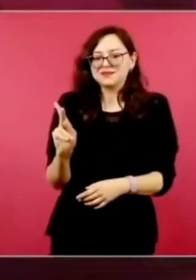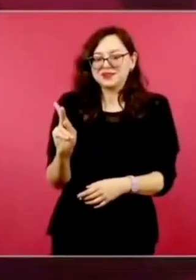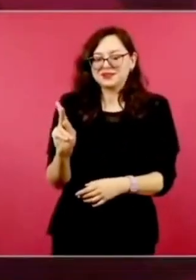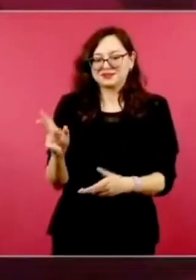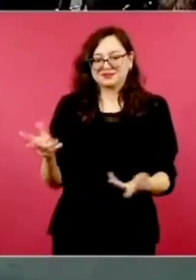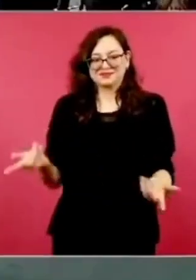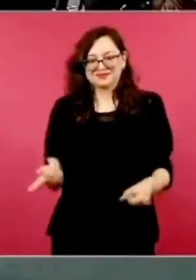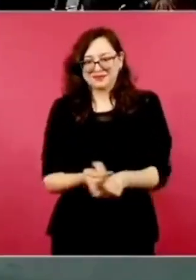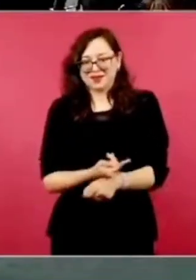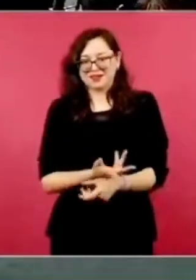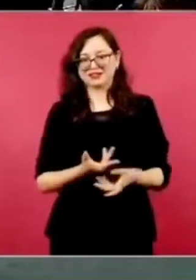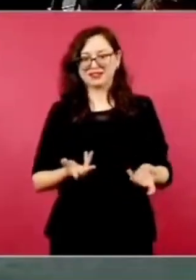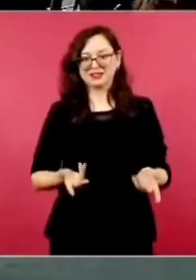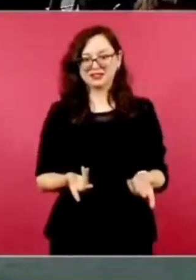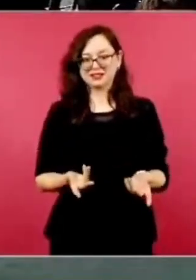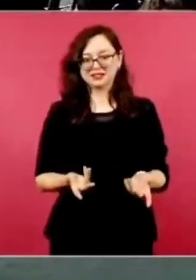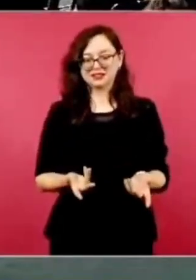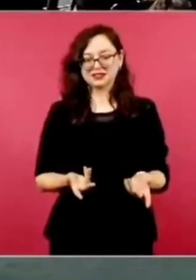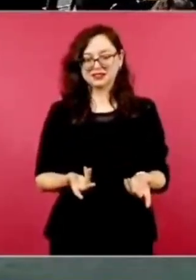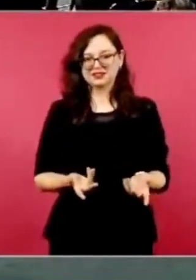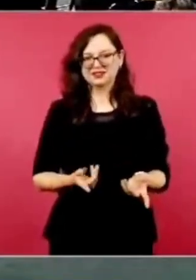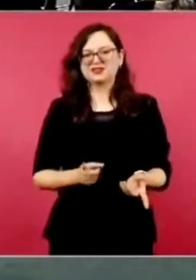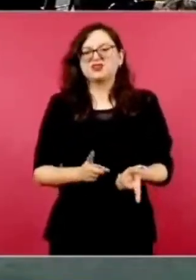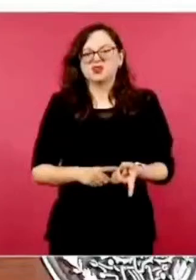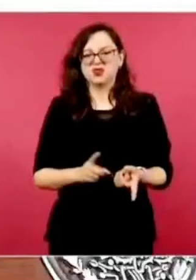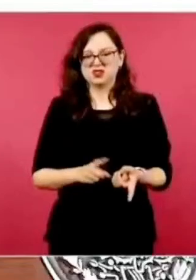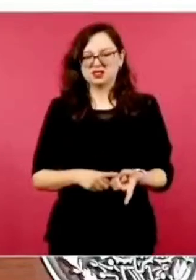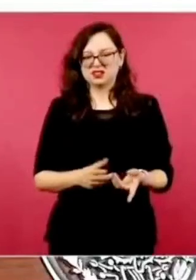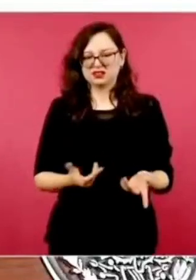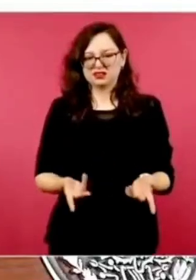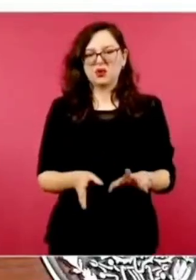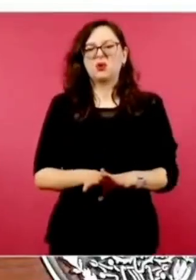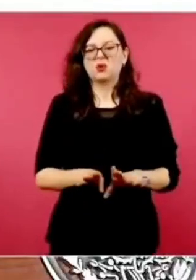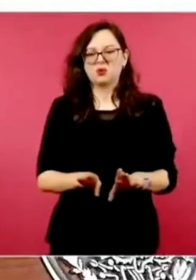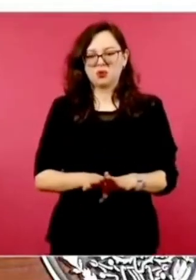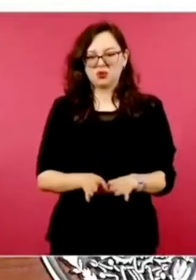usted es? ¿De dónde sale?